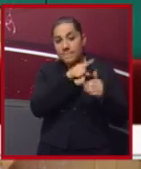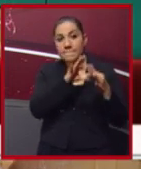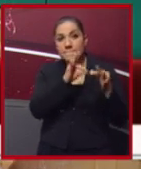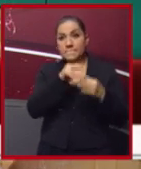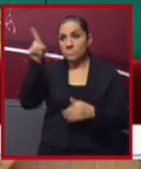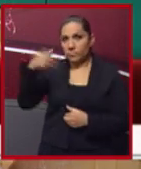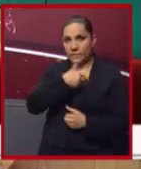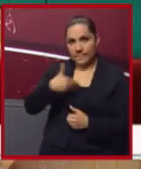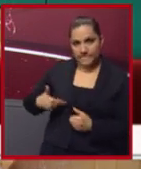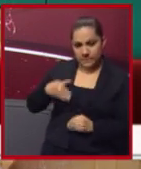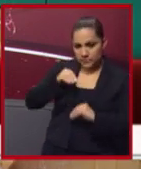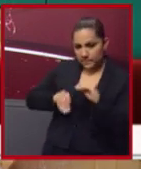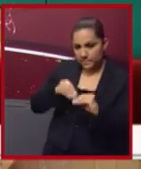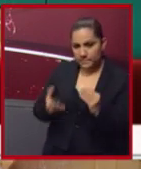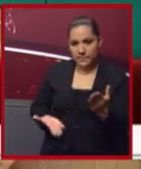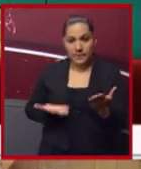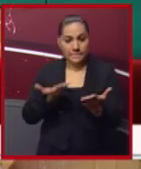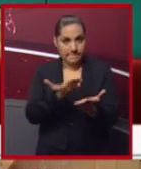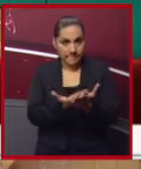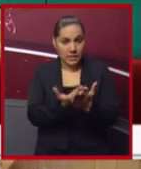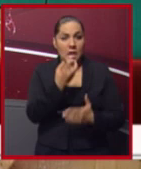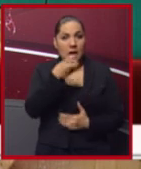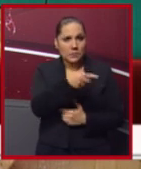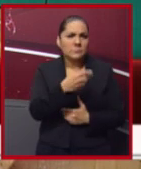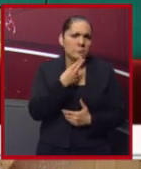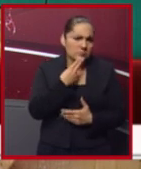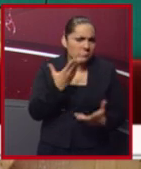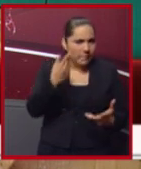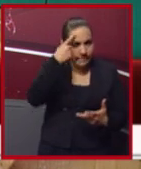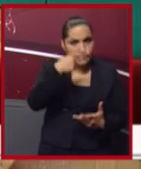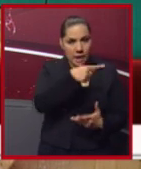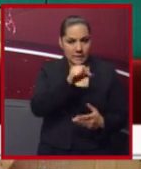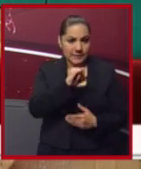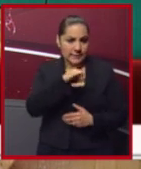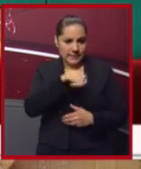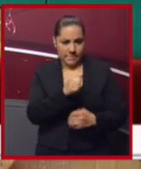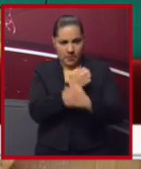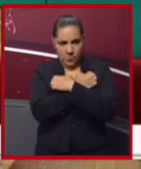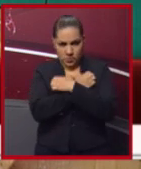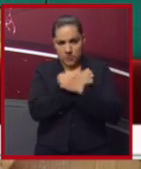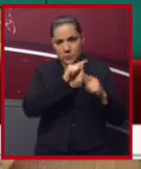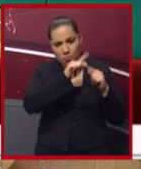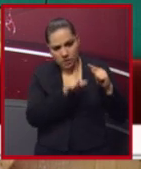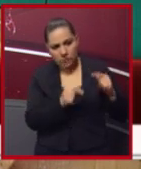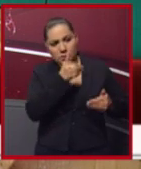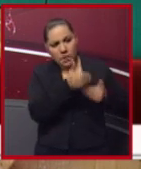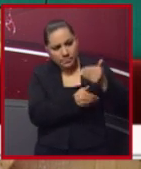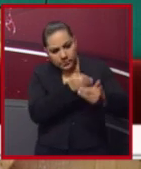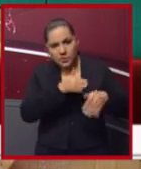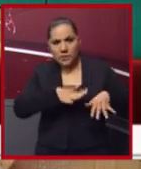representa una oportunidad para lograr avances significativos en la consolidación del sistema educativo nacional.